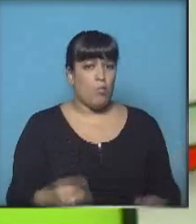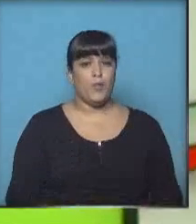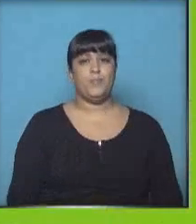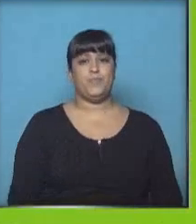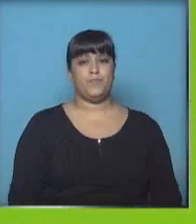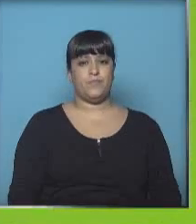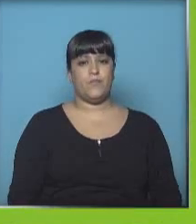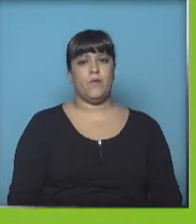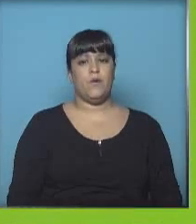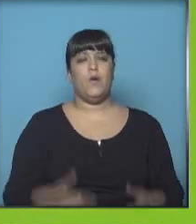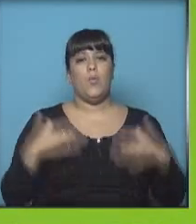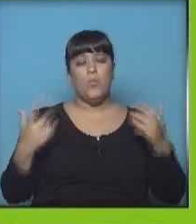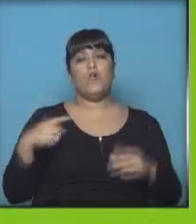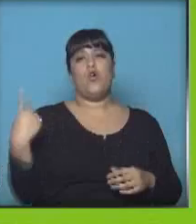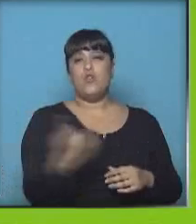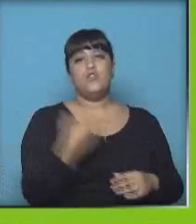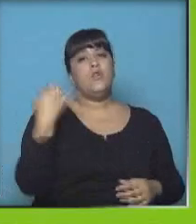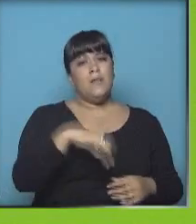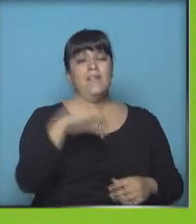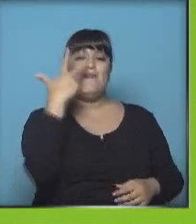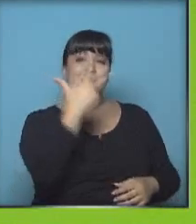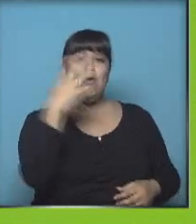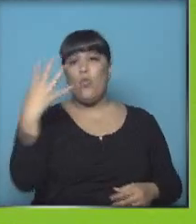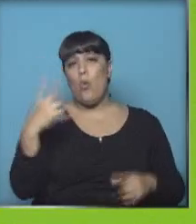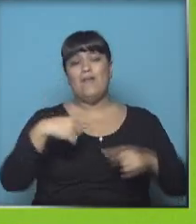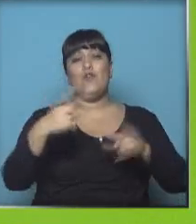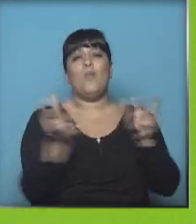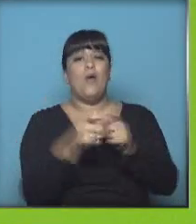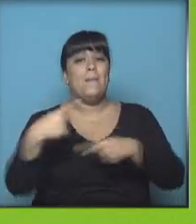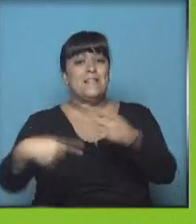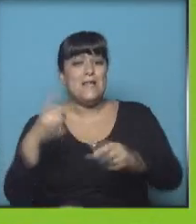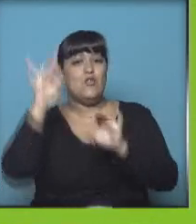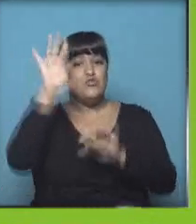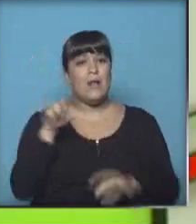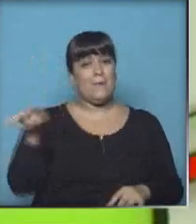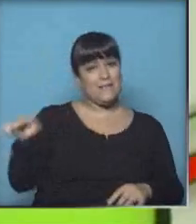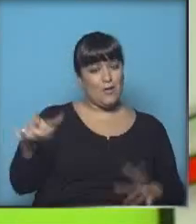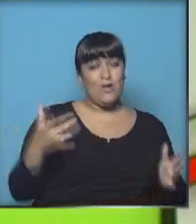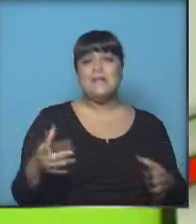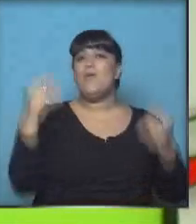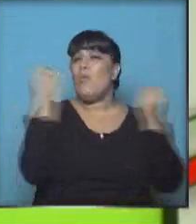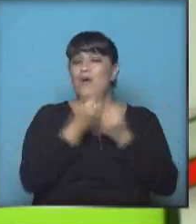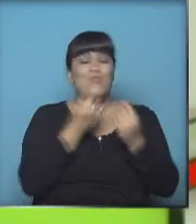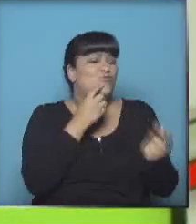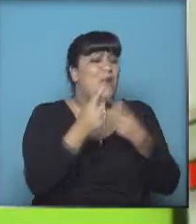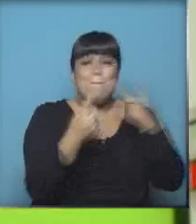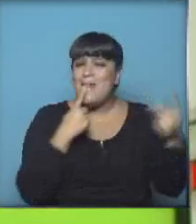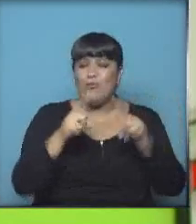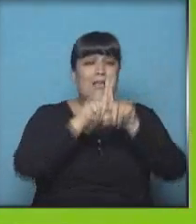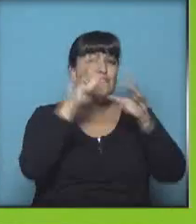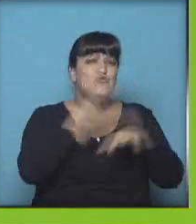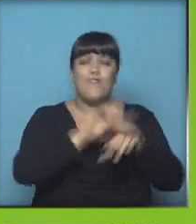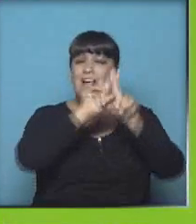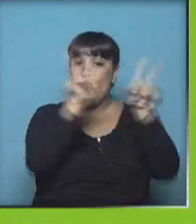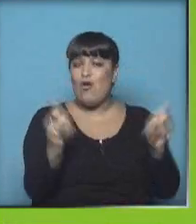tiempo. Bueno, nosotros deberíamos hacer 3-4 programas seguidos solo con Karina, porque la cantidad de consultas es enorme. Obviamente vamos